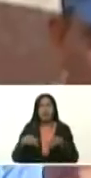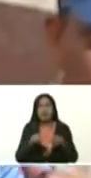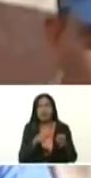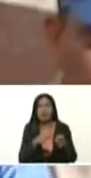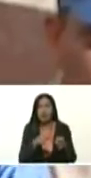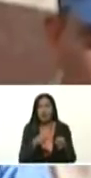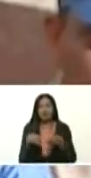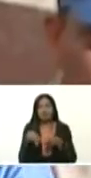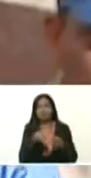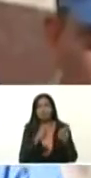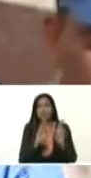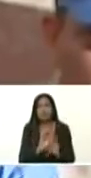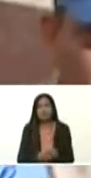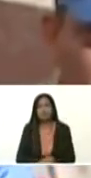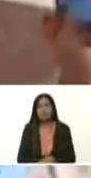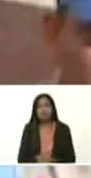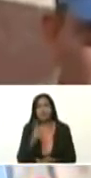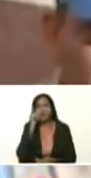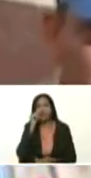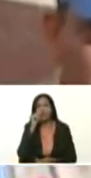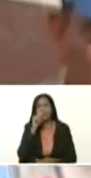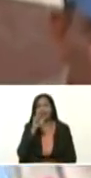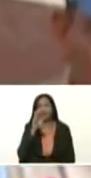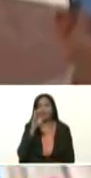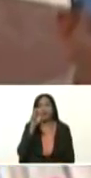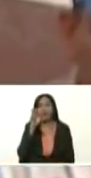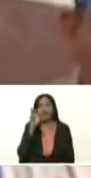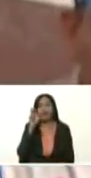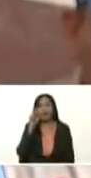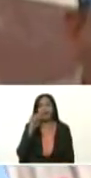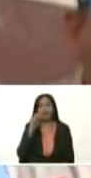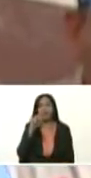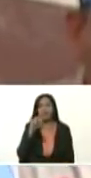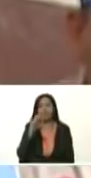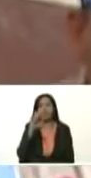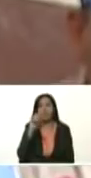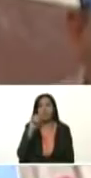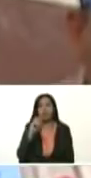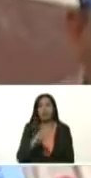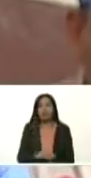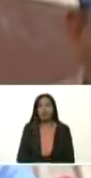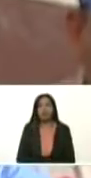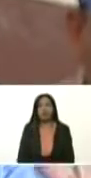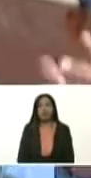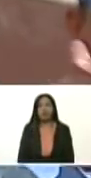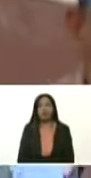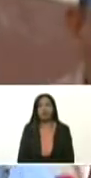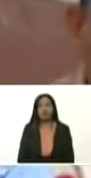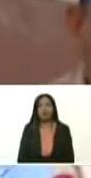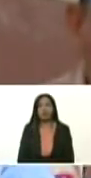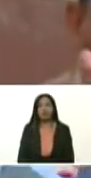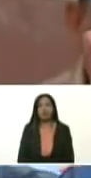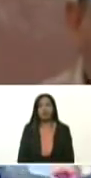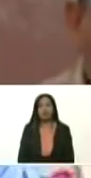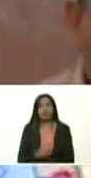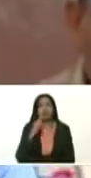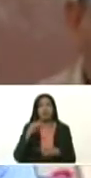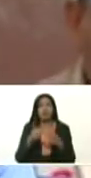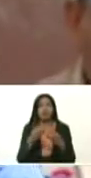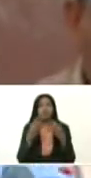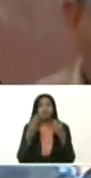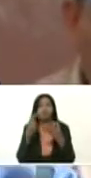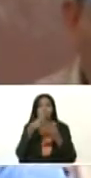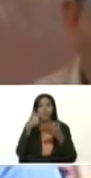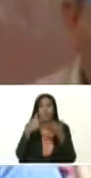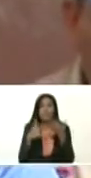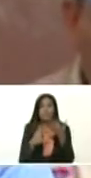¿Cómo te llama? Ennio Román. Elio. Ennio. Ennio. Sigue, Ennio, por favor. Ajá. Bueno, se trata de lo siguiente. Hay muchas piezas